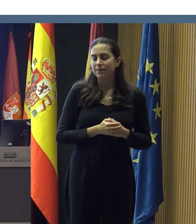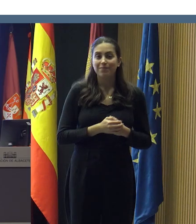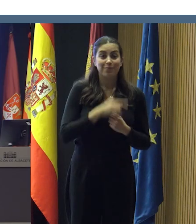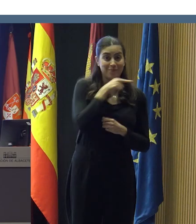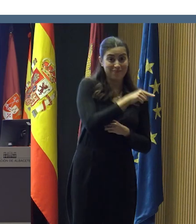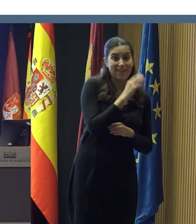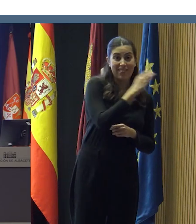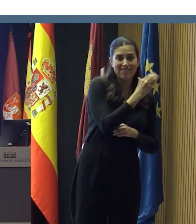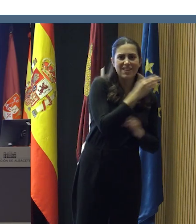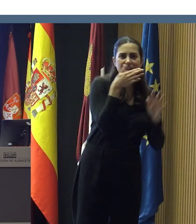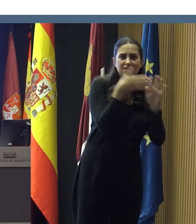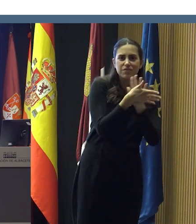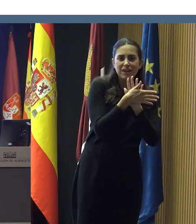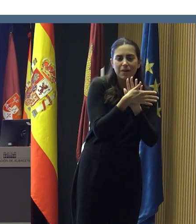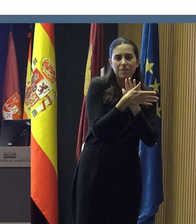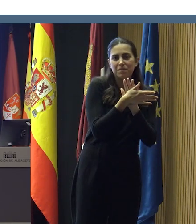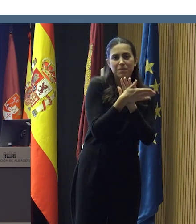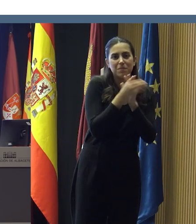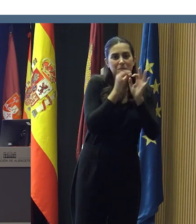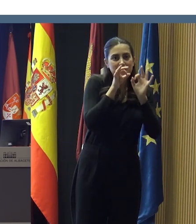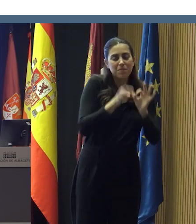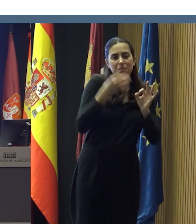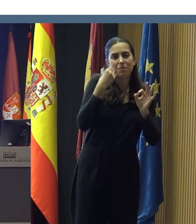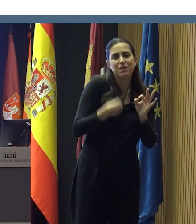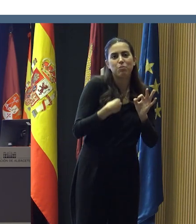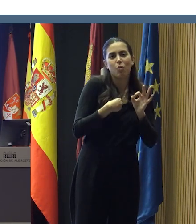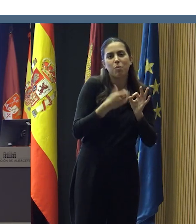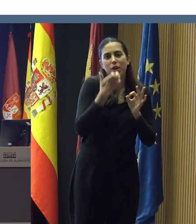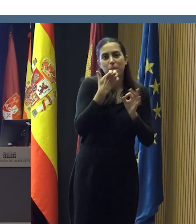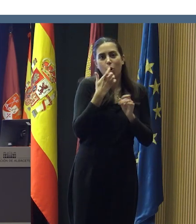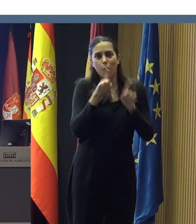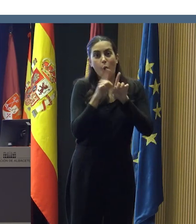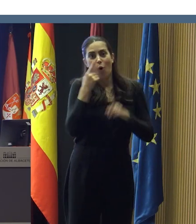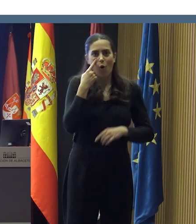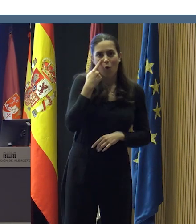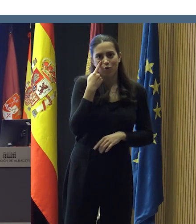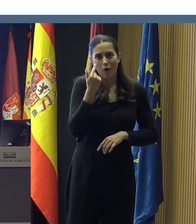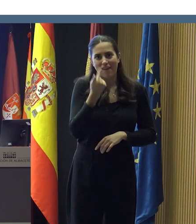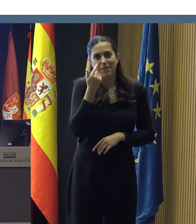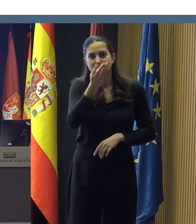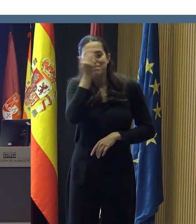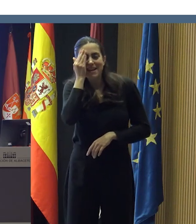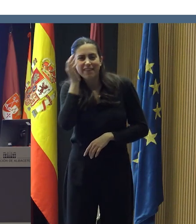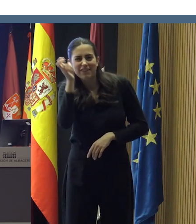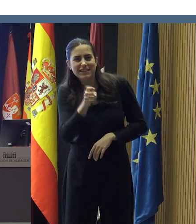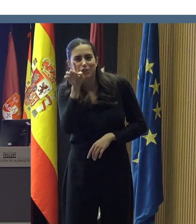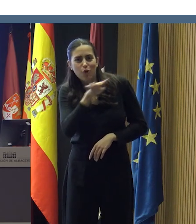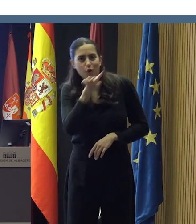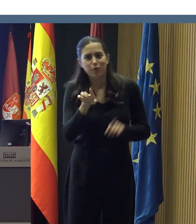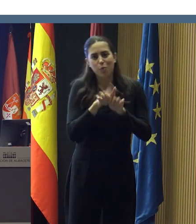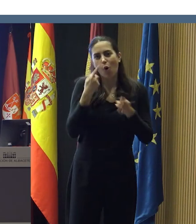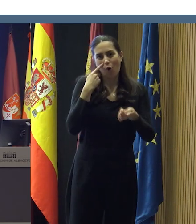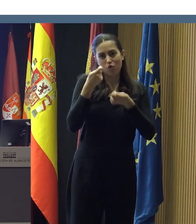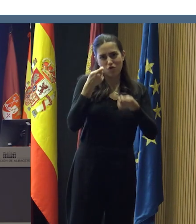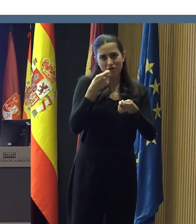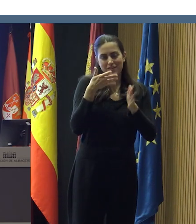centinela es como si dijésemos exactamente eso. El vigía que se encuentra en la torre vigilando si vienen los piratas, ¿no? Nosotros tenemos un sistema, aparte